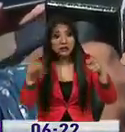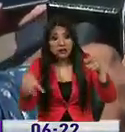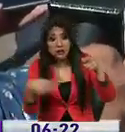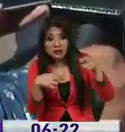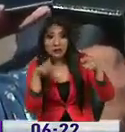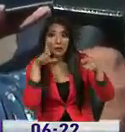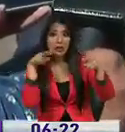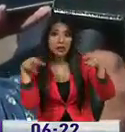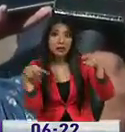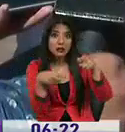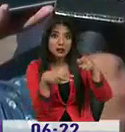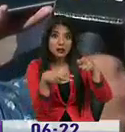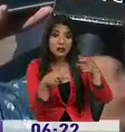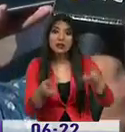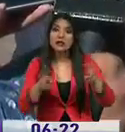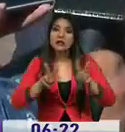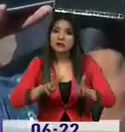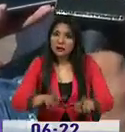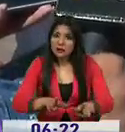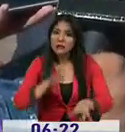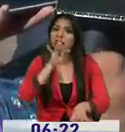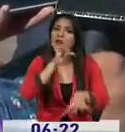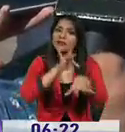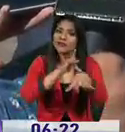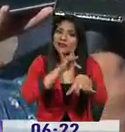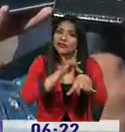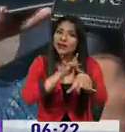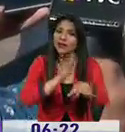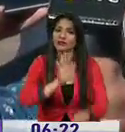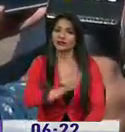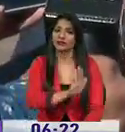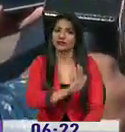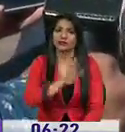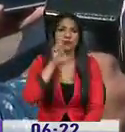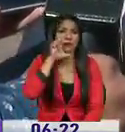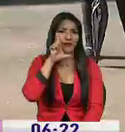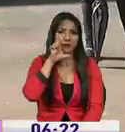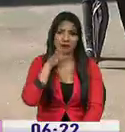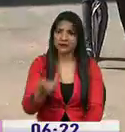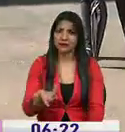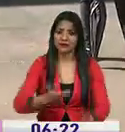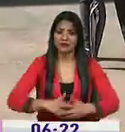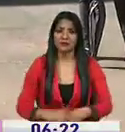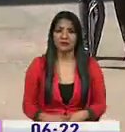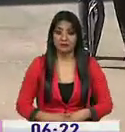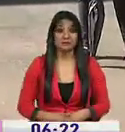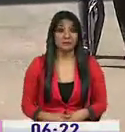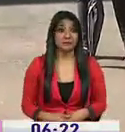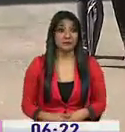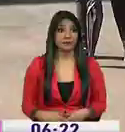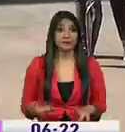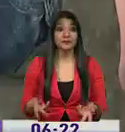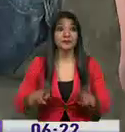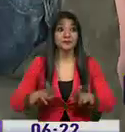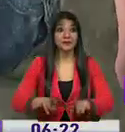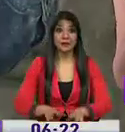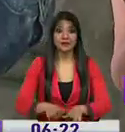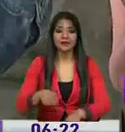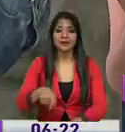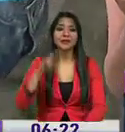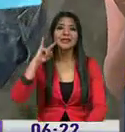no solo el hecho de eso, sino también toparles su vagina, ¿no? Pero además, asegura que mantenía a las